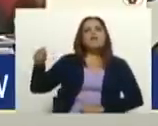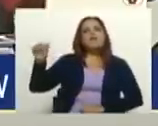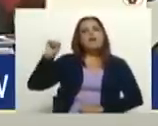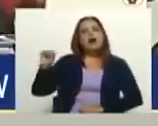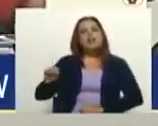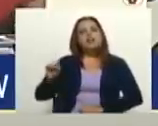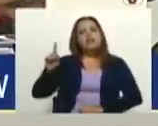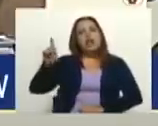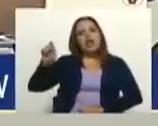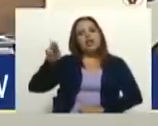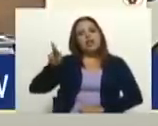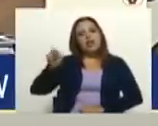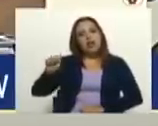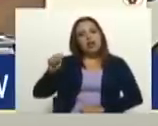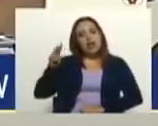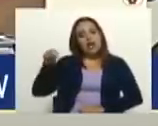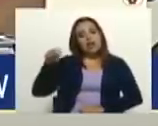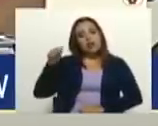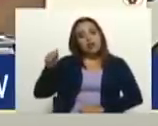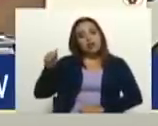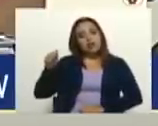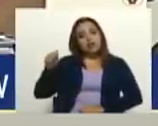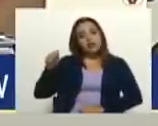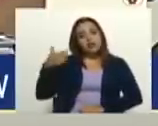Además de ir para la isla esta de Einstein